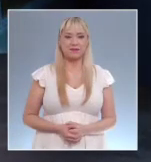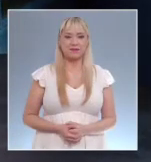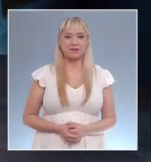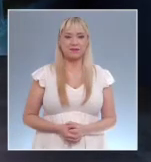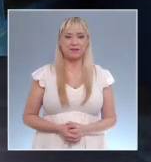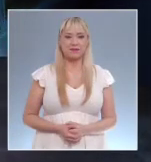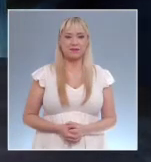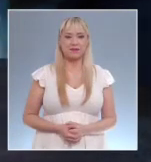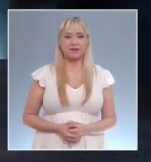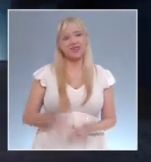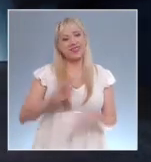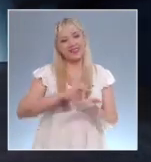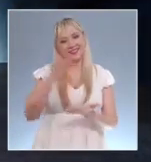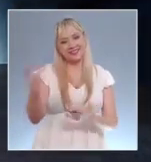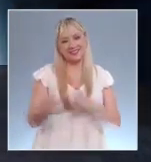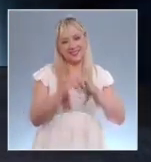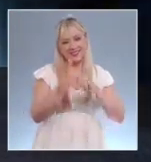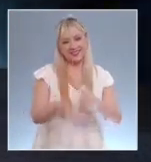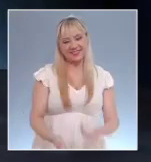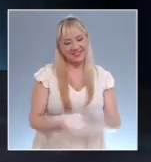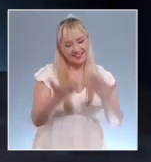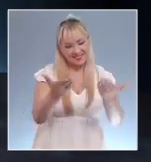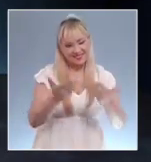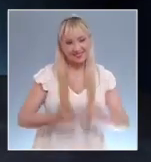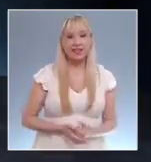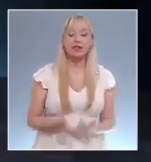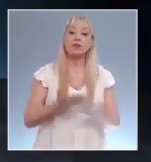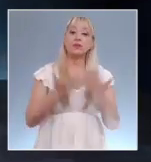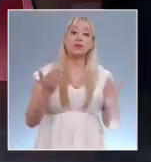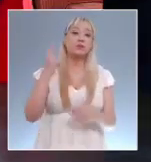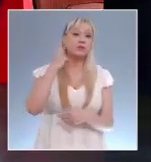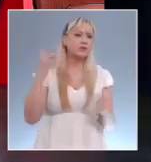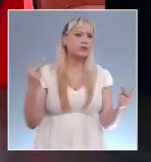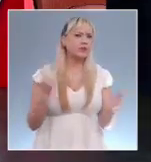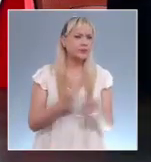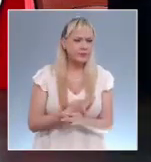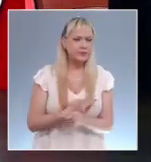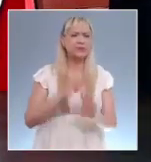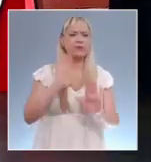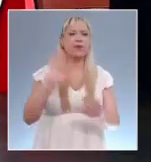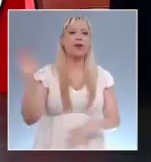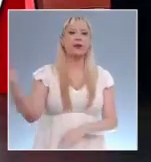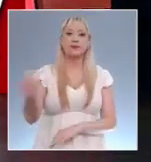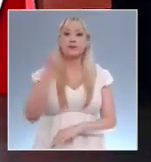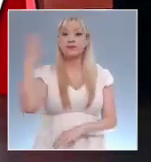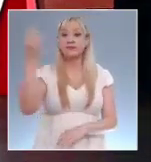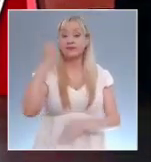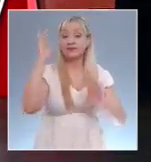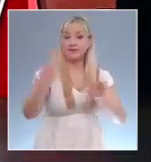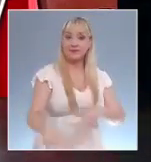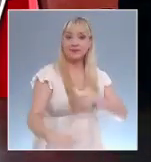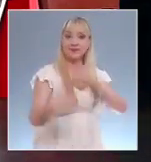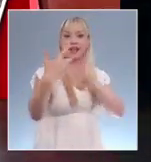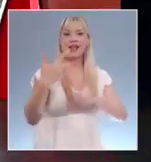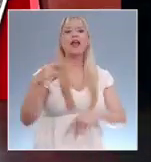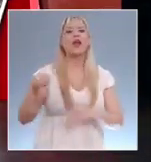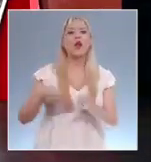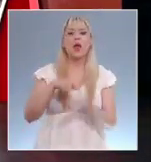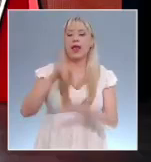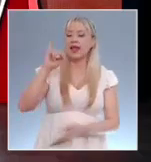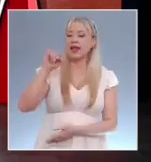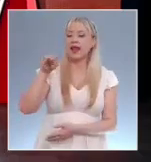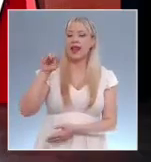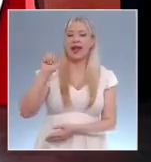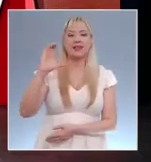Gracias por continuar con nosotros. Tenemos más noticias. Durante una conferencia virtual en el INACIPE, se advirtió que cuando se denuncia a una persona